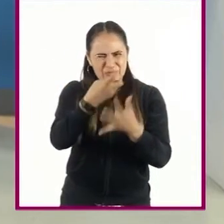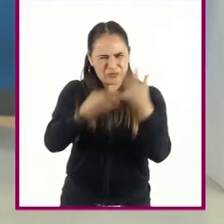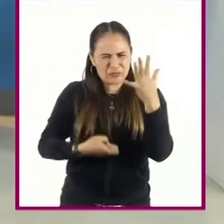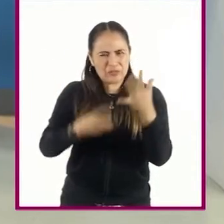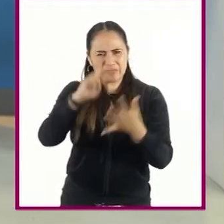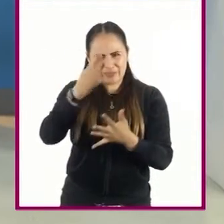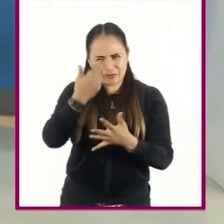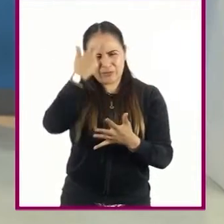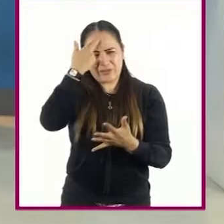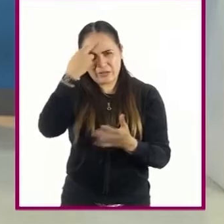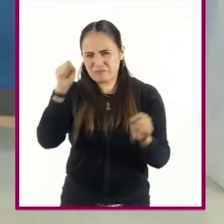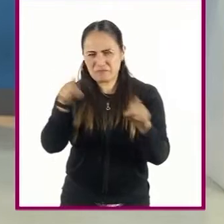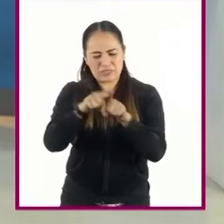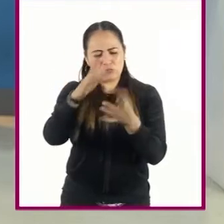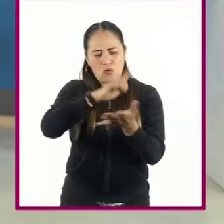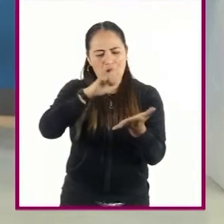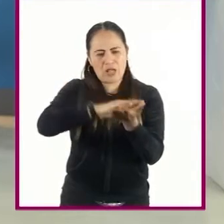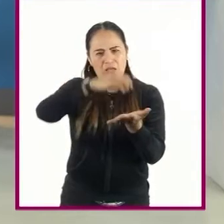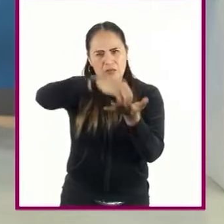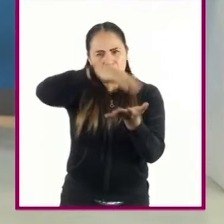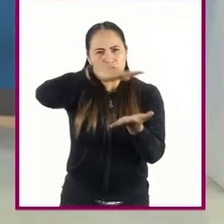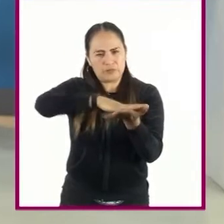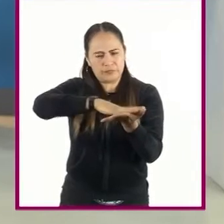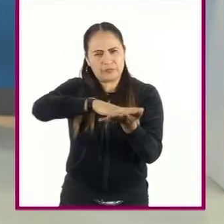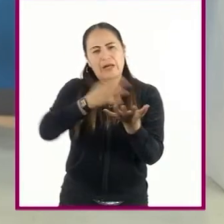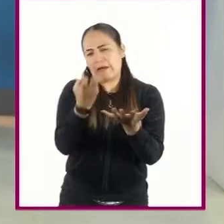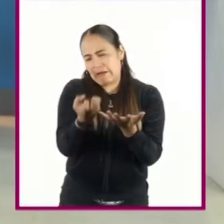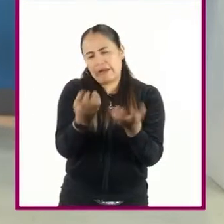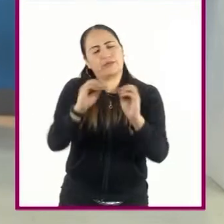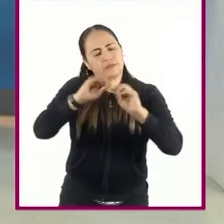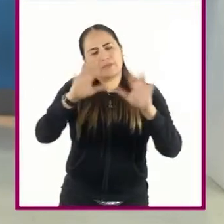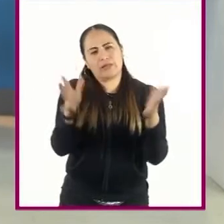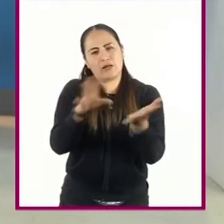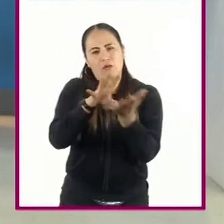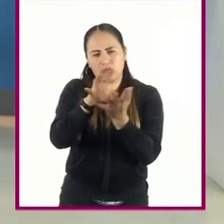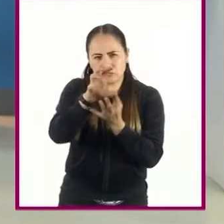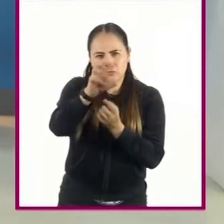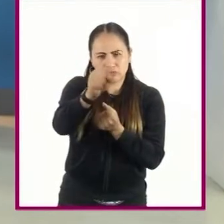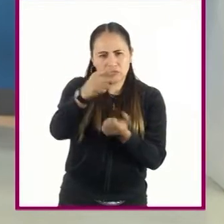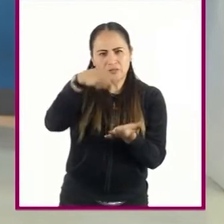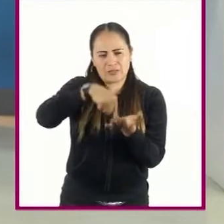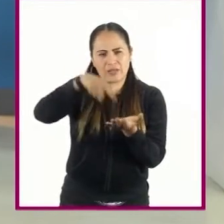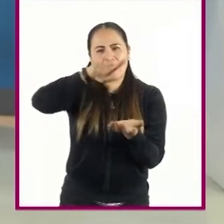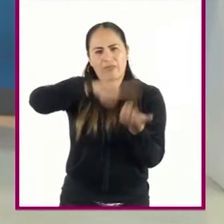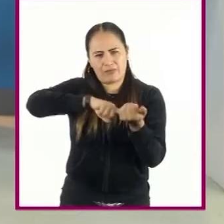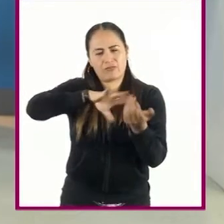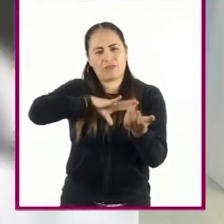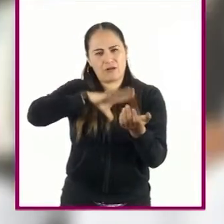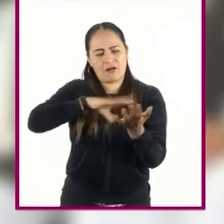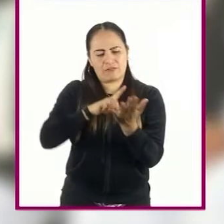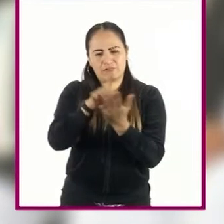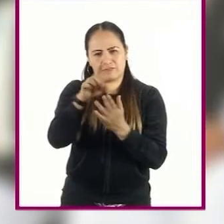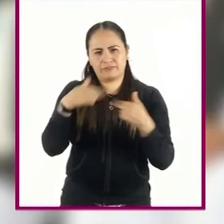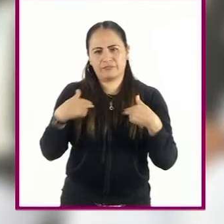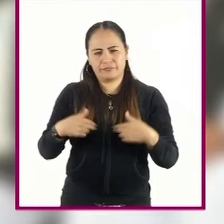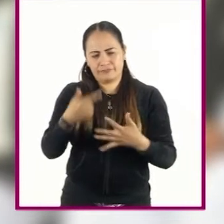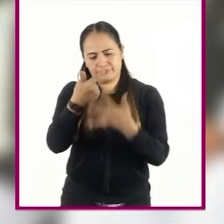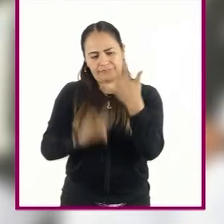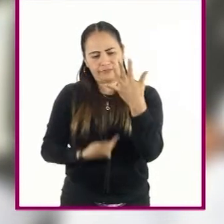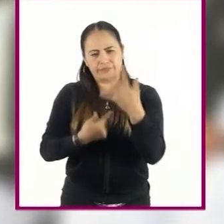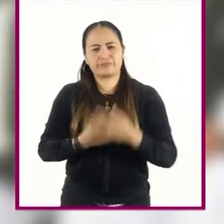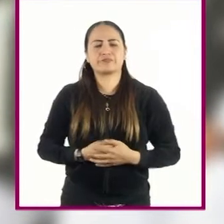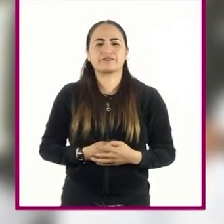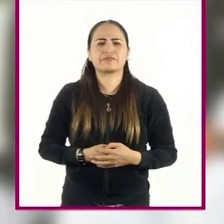encuentran plasmados en las leyes, de inicio en la Constitución Política de los Estados Unidos Mexicanos. Cuando